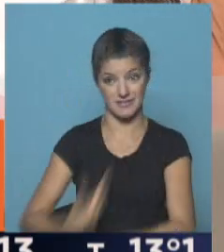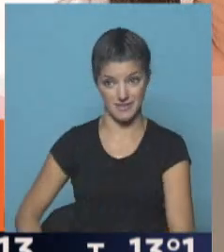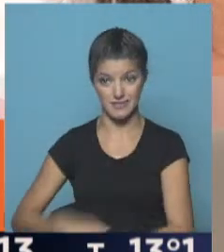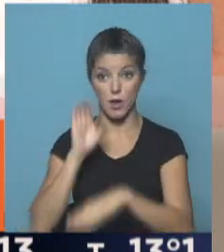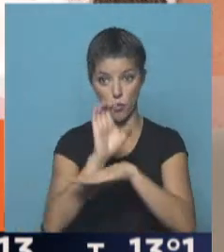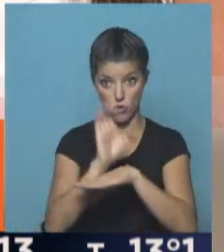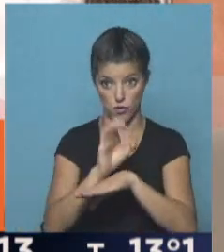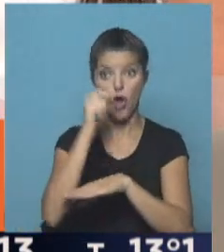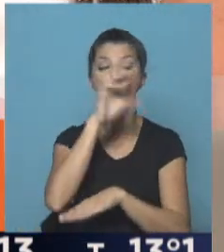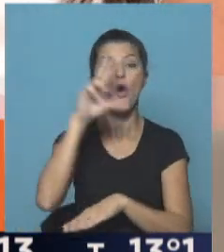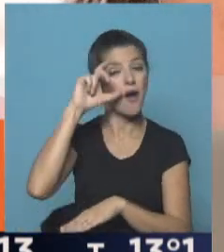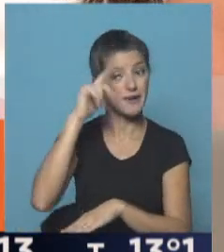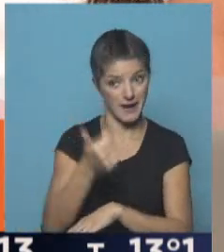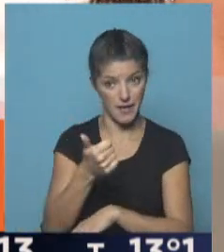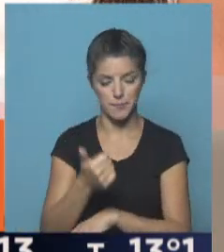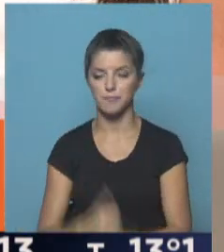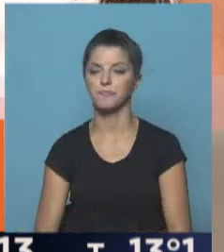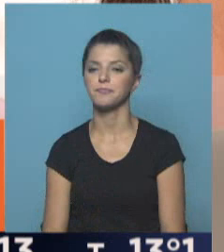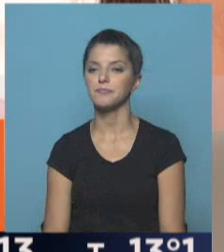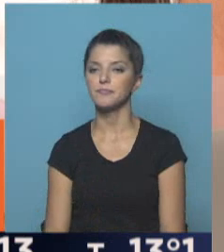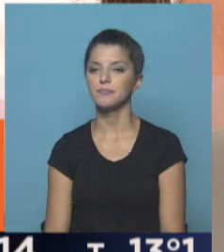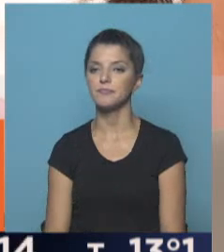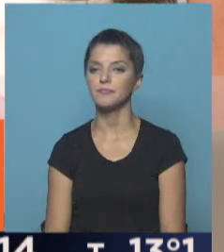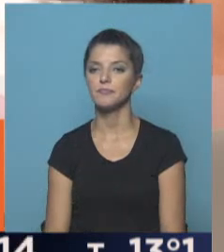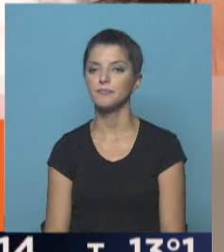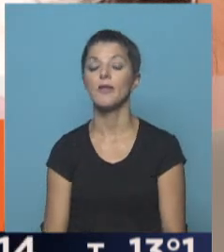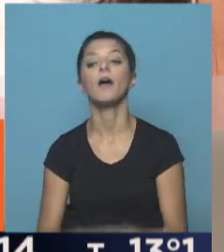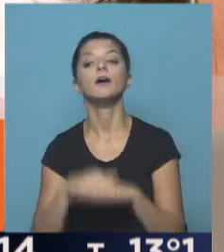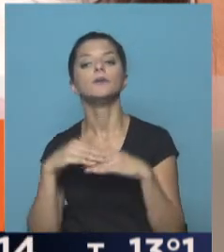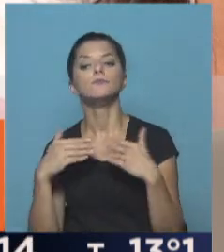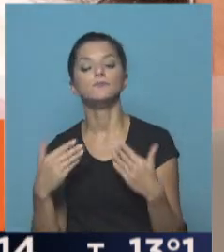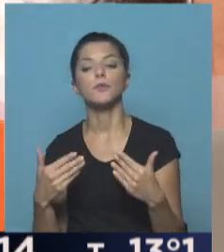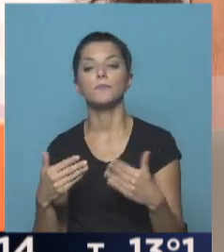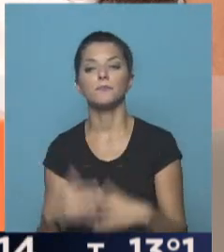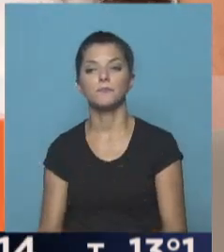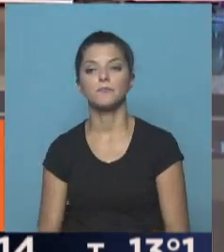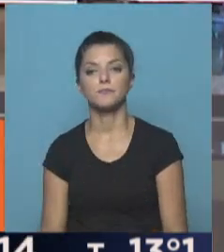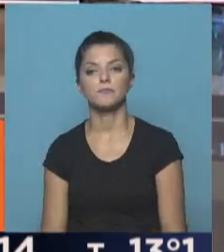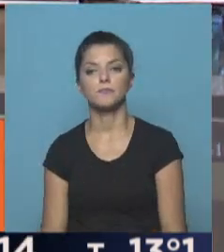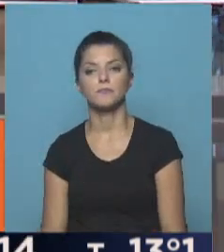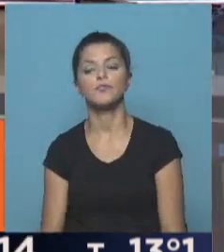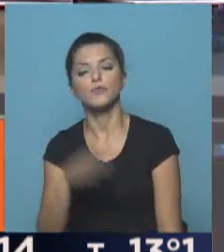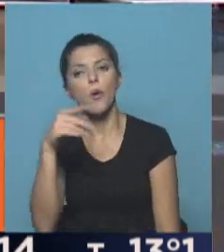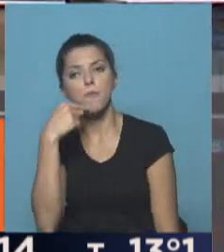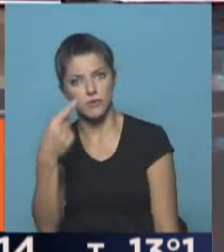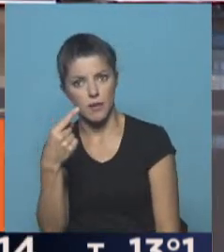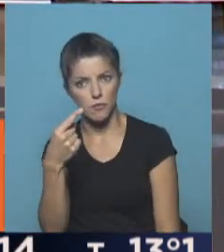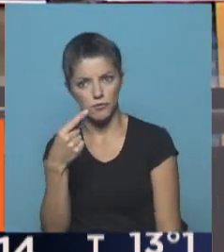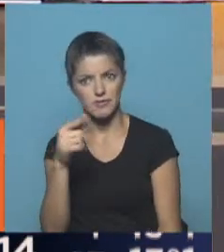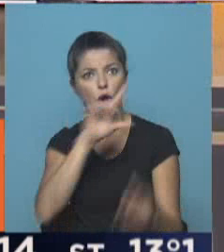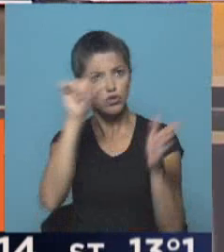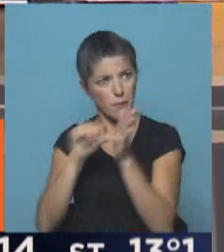estamos en un tema, porque la disyuntiva ahí es, la región tiene derecho a intervenir en